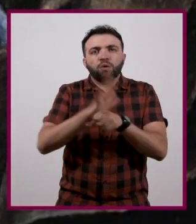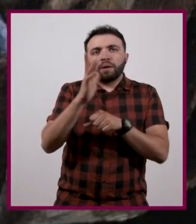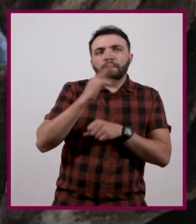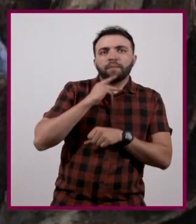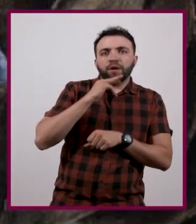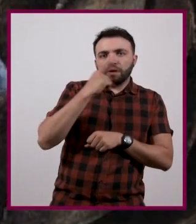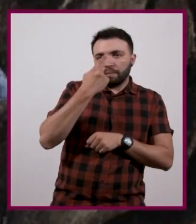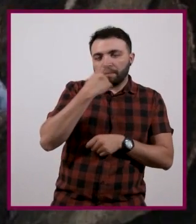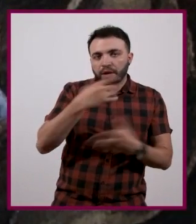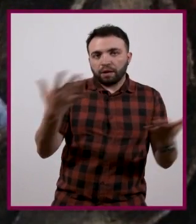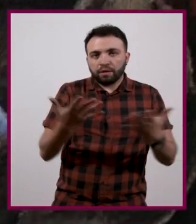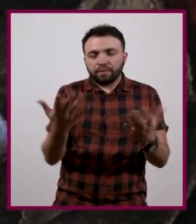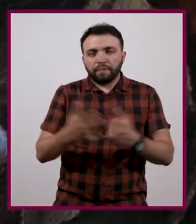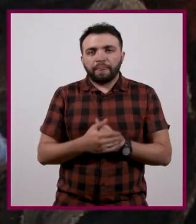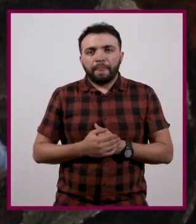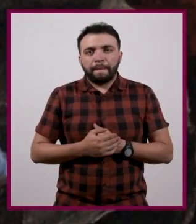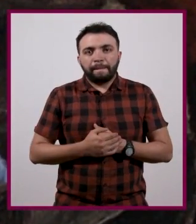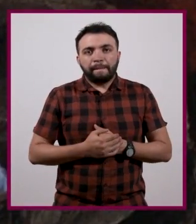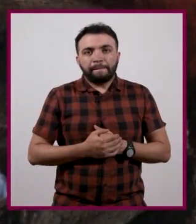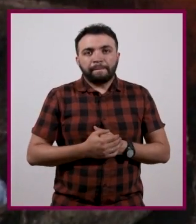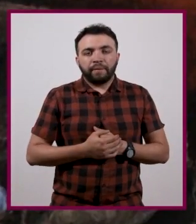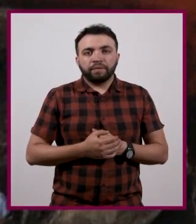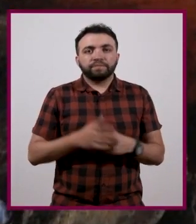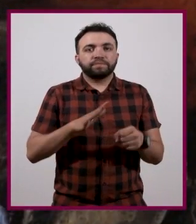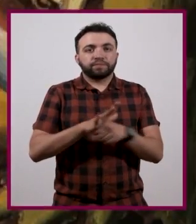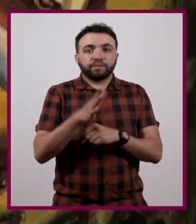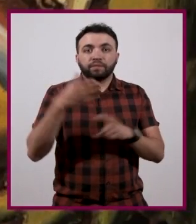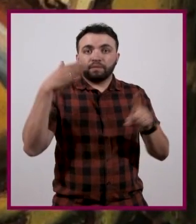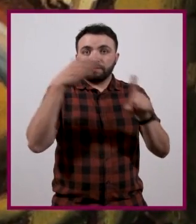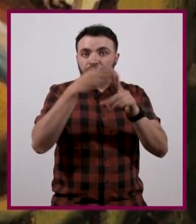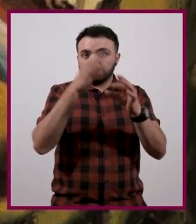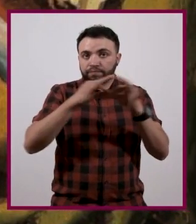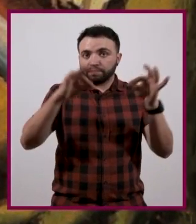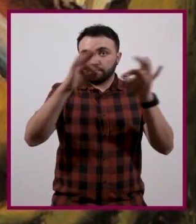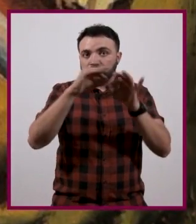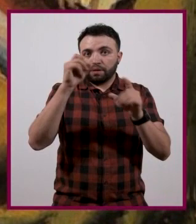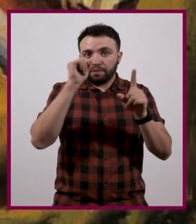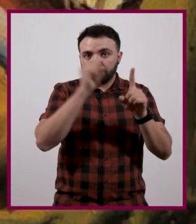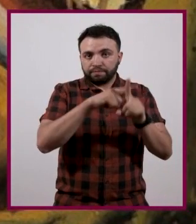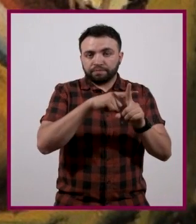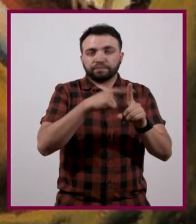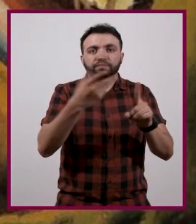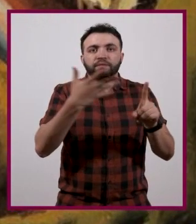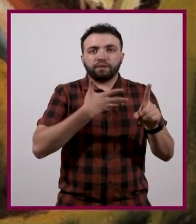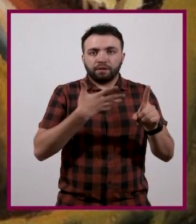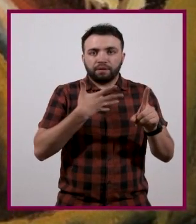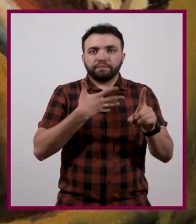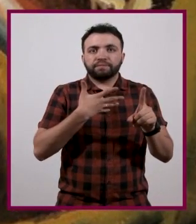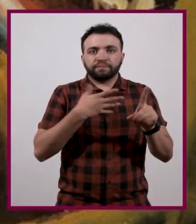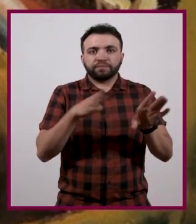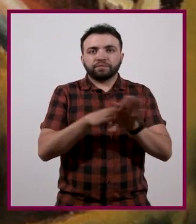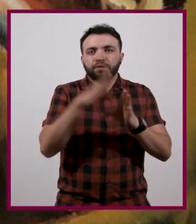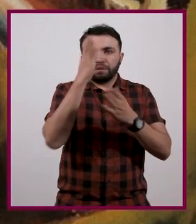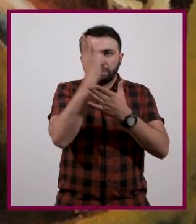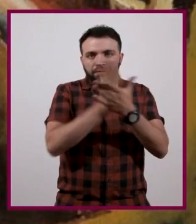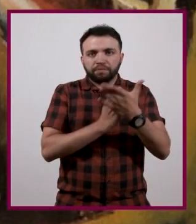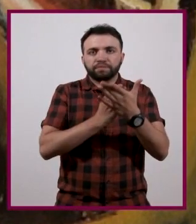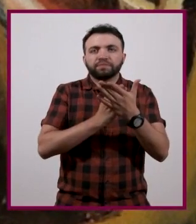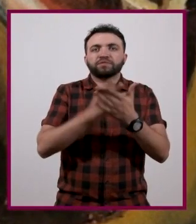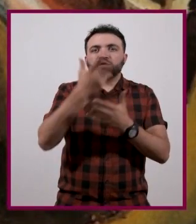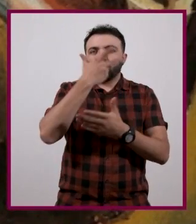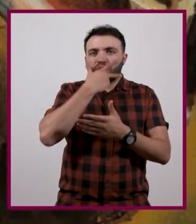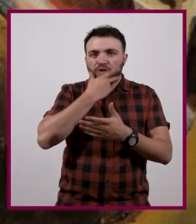para hacerlo. Y bueno, la pugna principal en ese ámbito estaba entre los muralistas, que eran